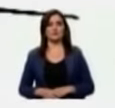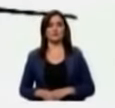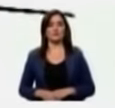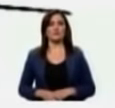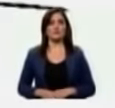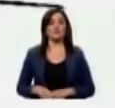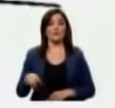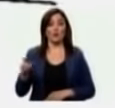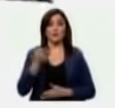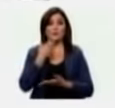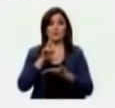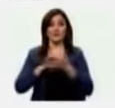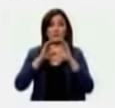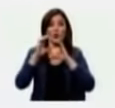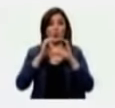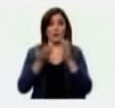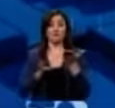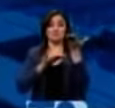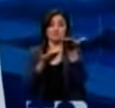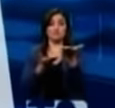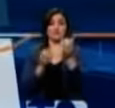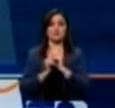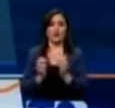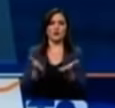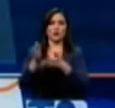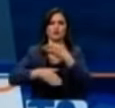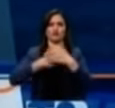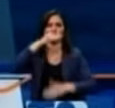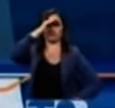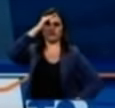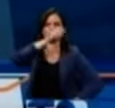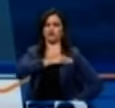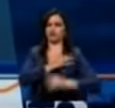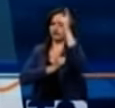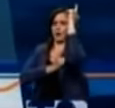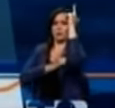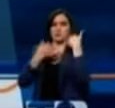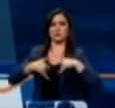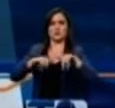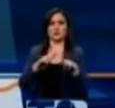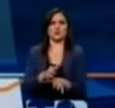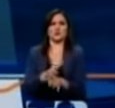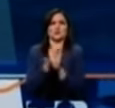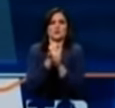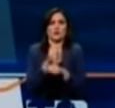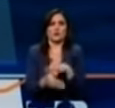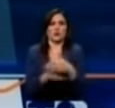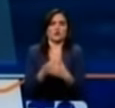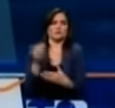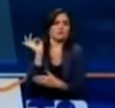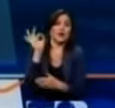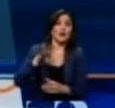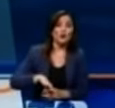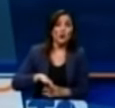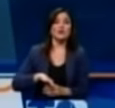de sus declaraciones, remitió un comunicado que señala: exhorto a los soldados de nuestro ejército a continuar brindando la seguridad al proceso